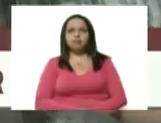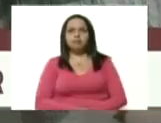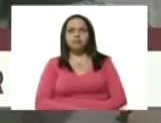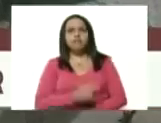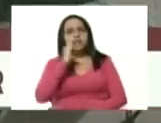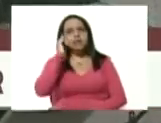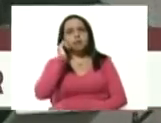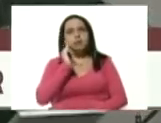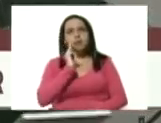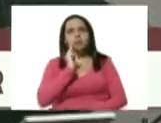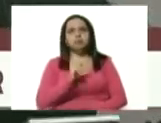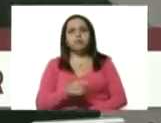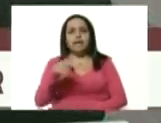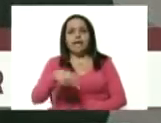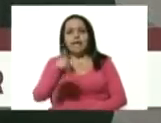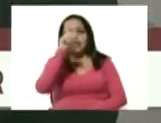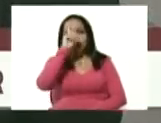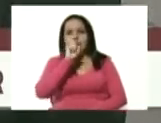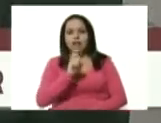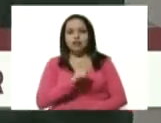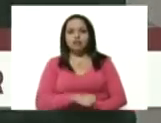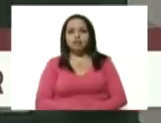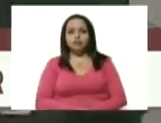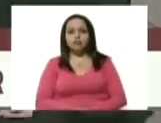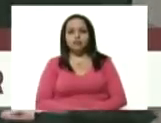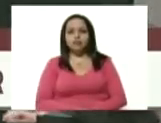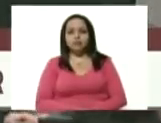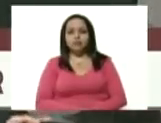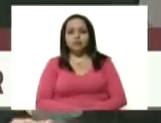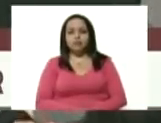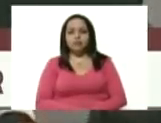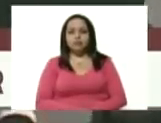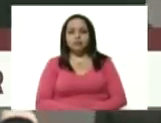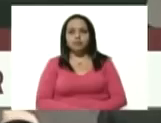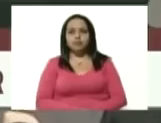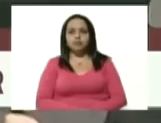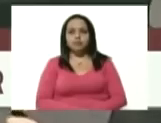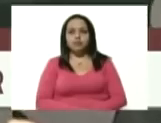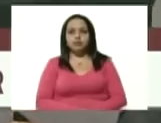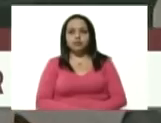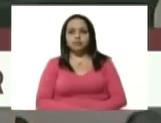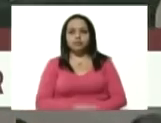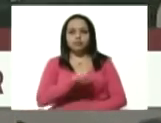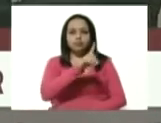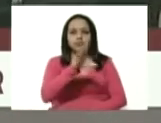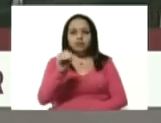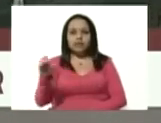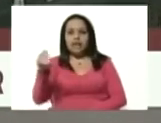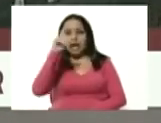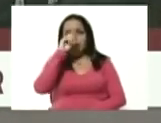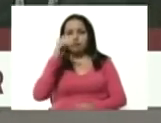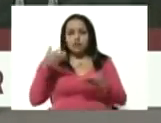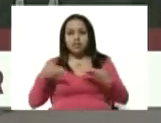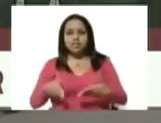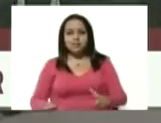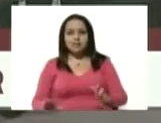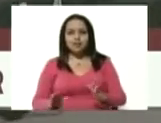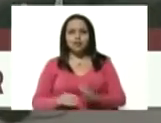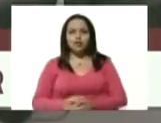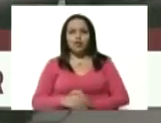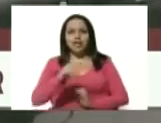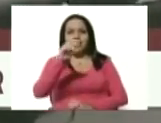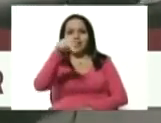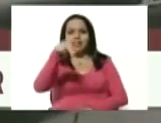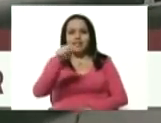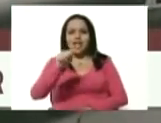Bolívar en este año centenario de Aquiles Nasoa. Después